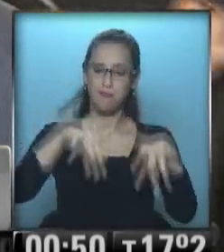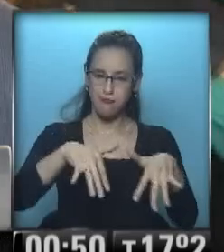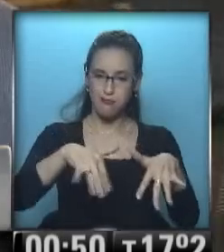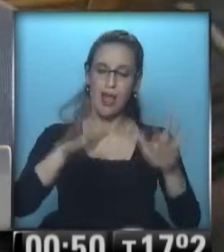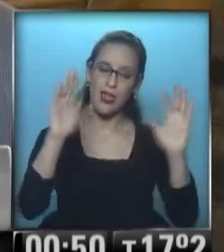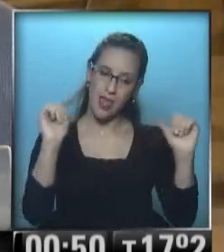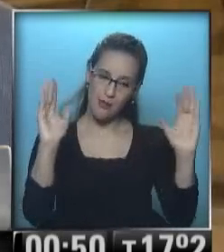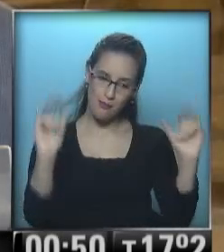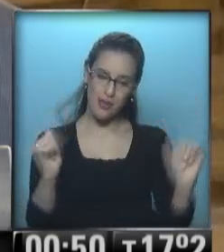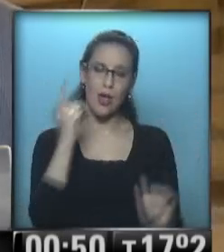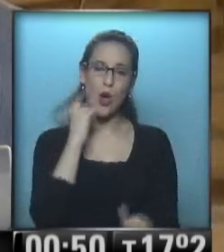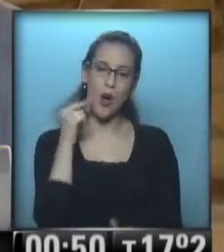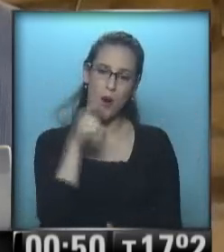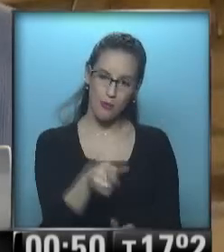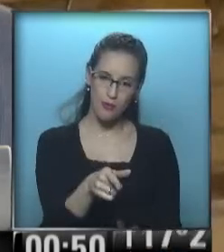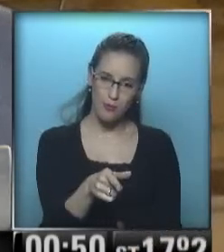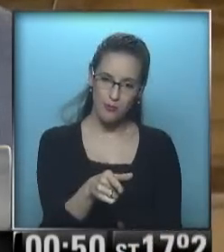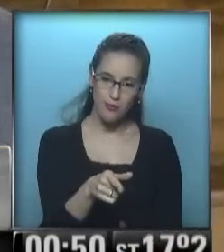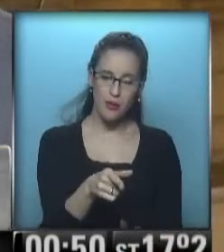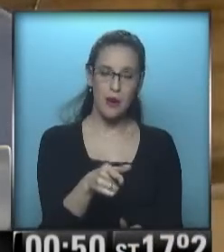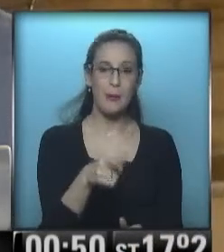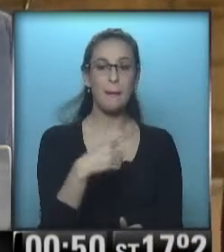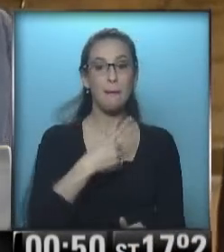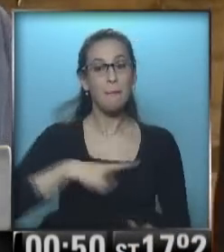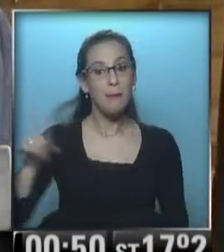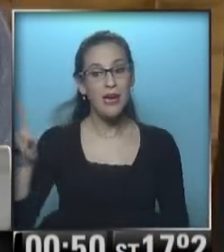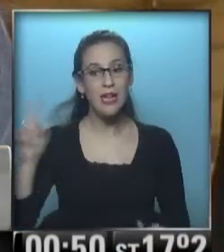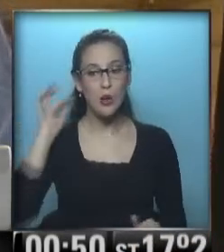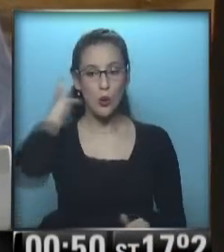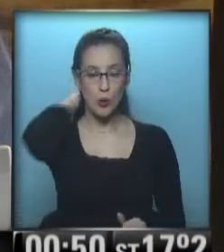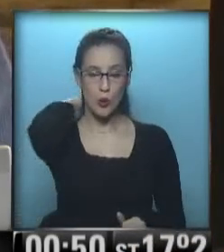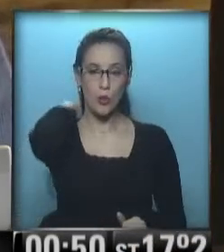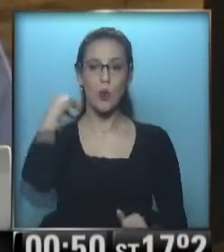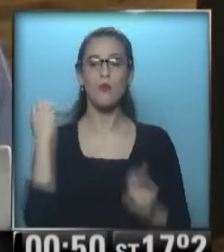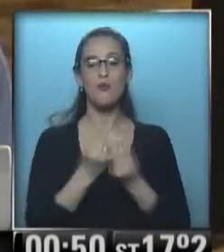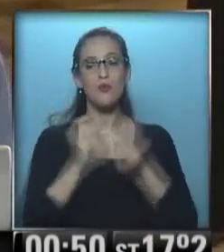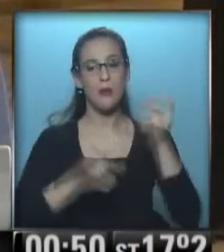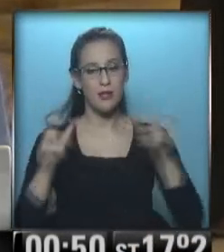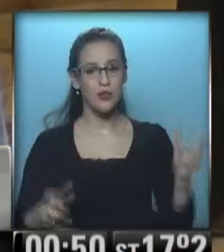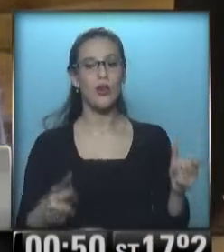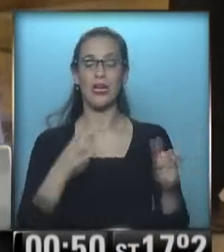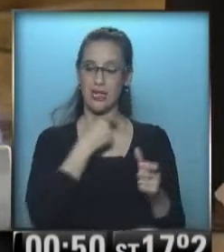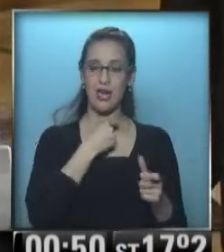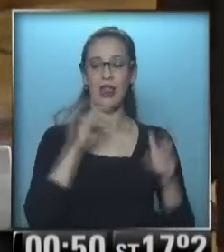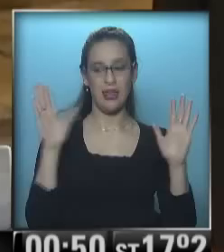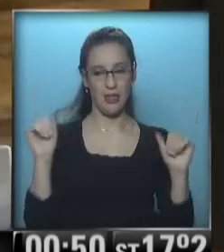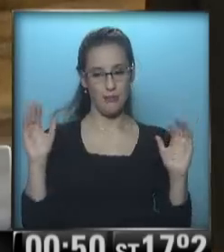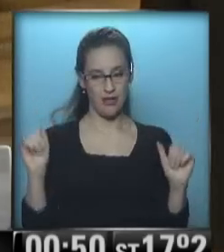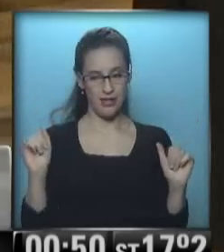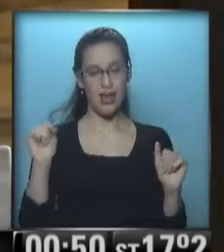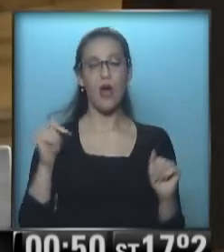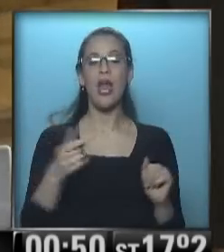cuerpo de Gustavo Cerati. Pero tomamos el testimonio de muchos de los que vinieron a despedirse, pero me gustaría compartir con